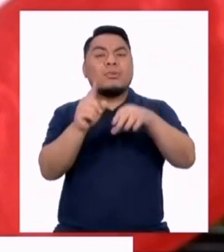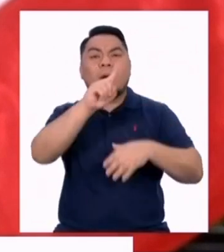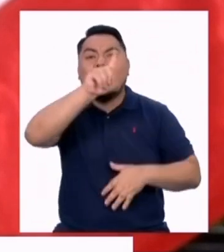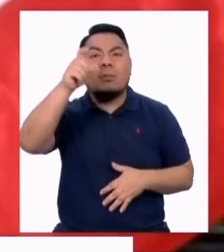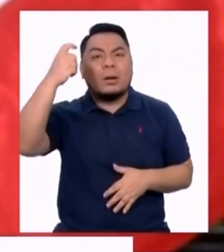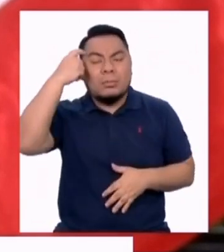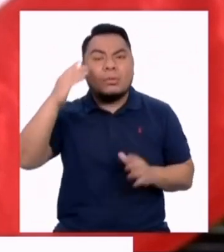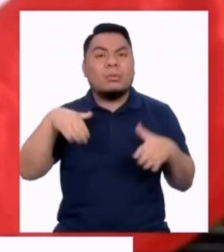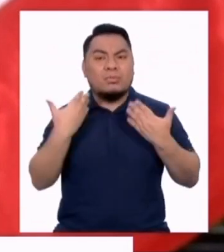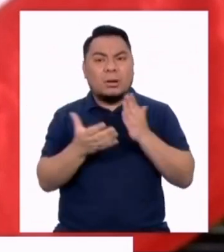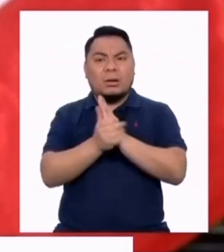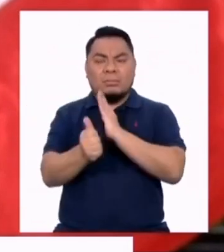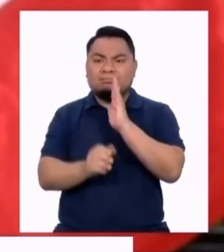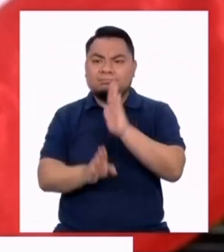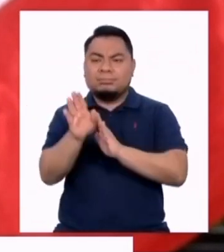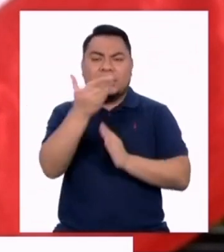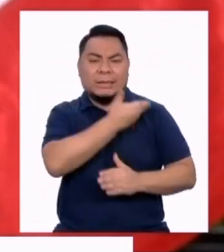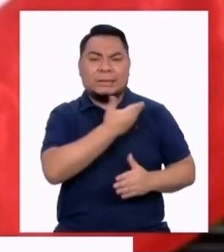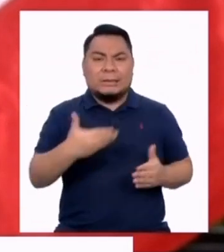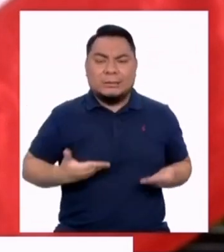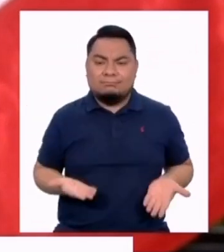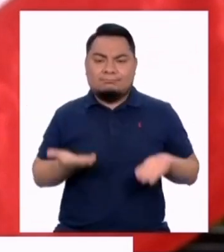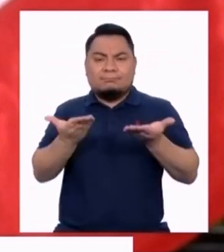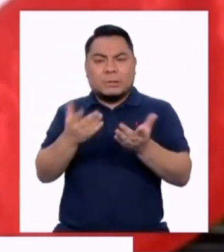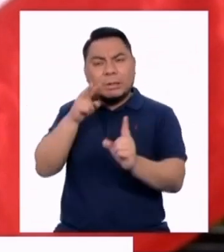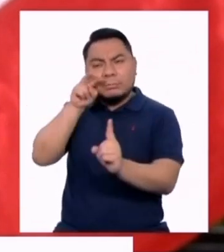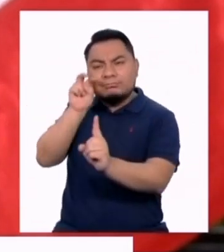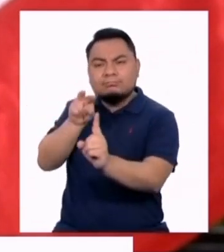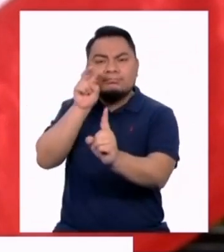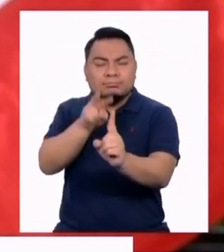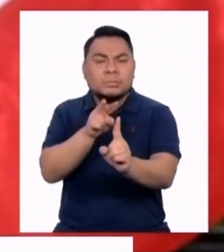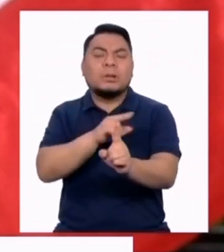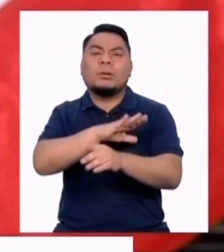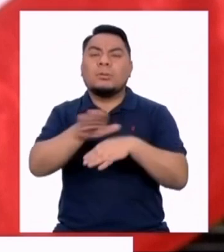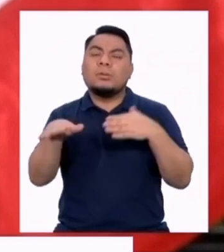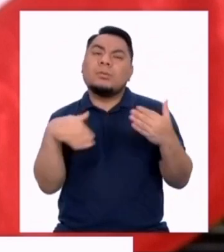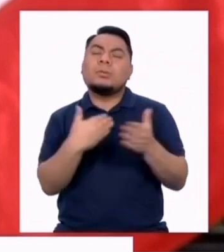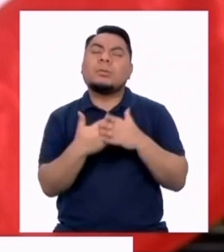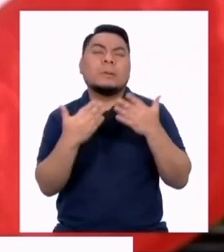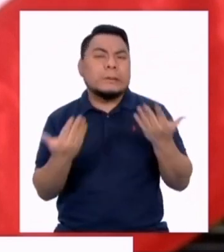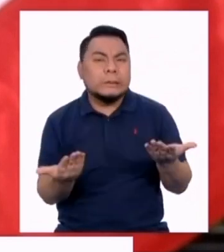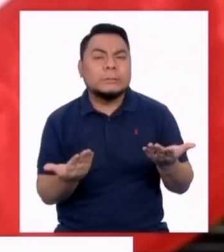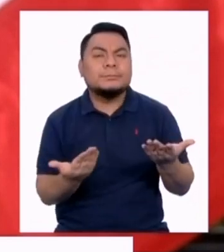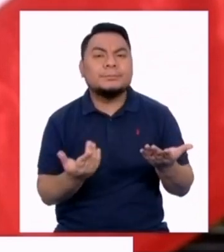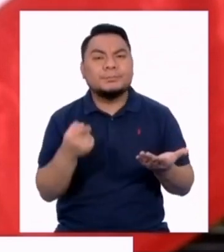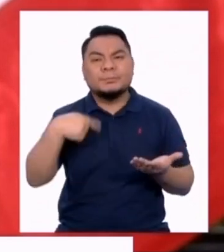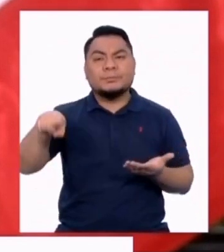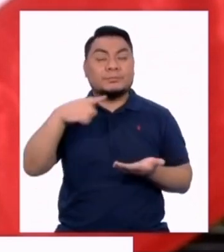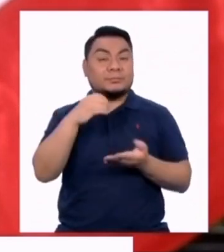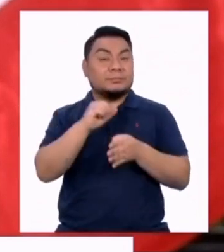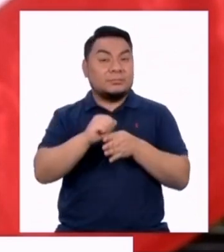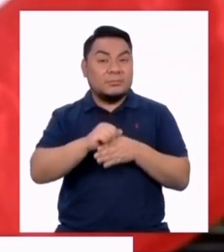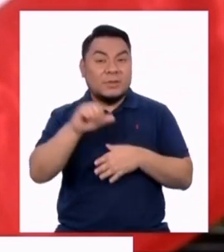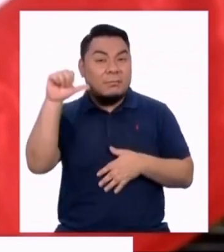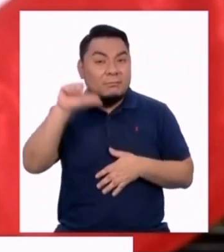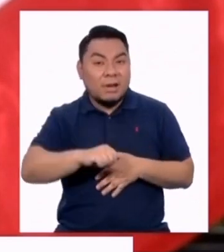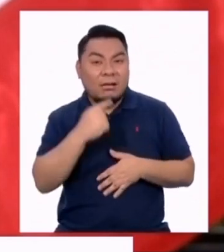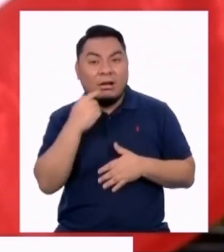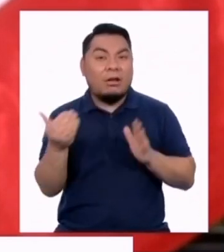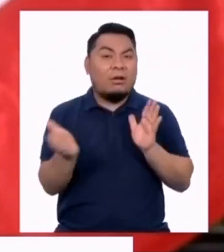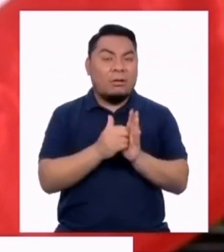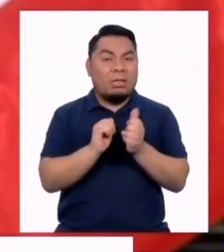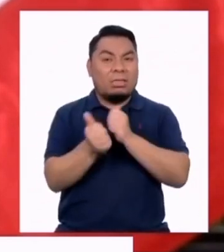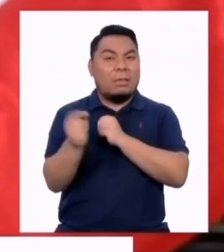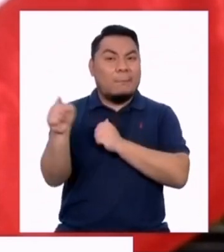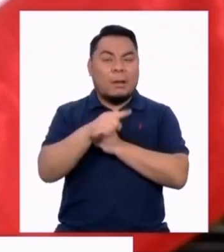desmantelar prácticas anticompetitivas necesitamos que la economía social